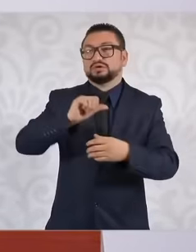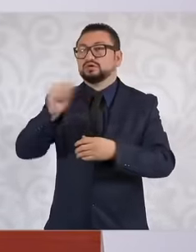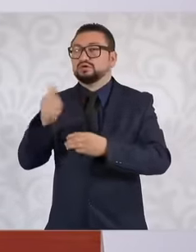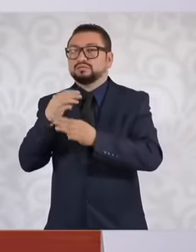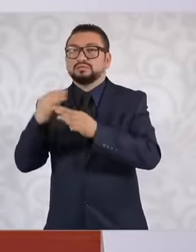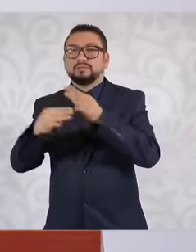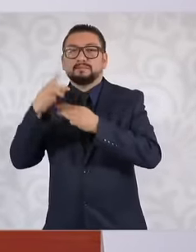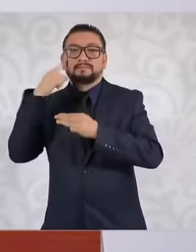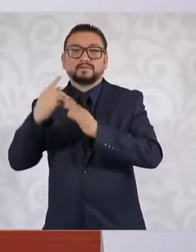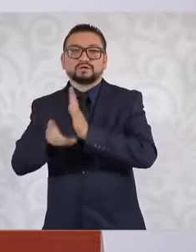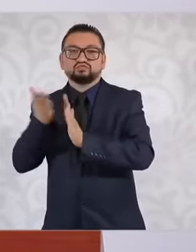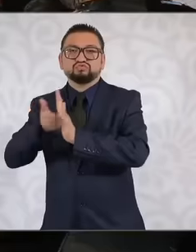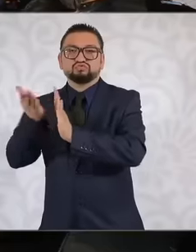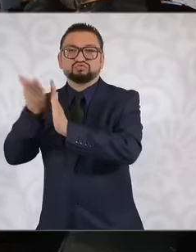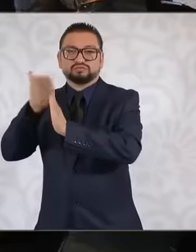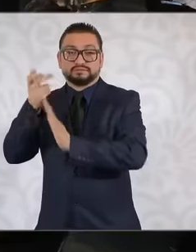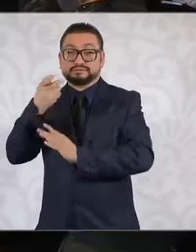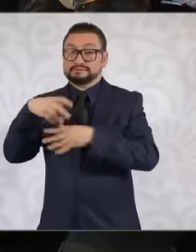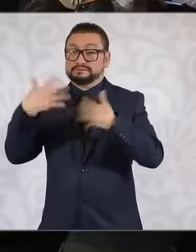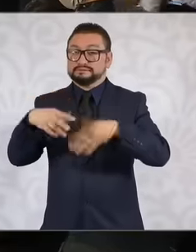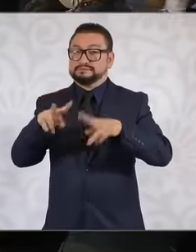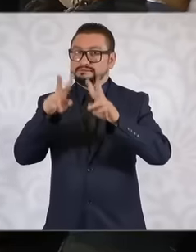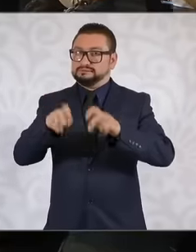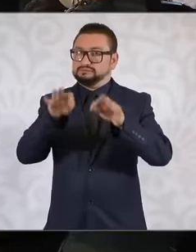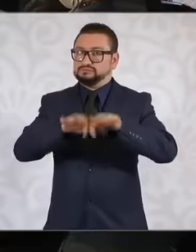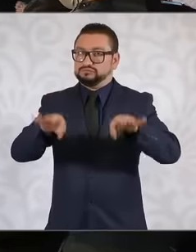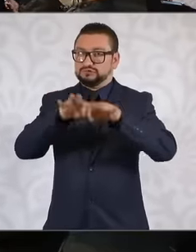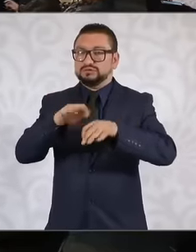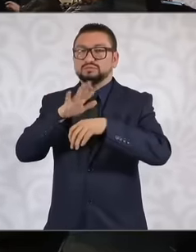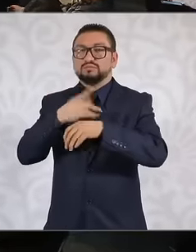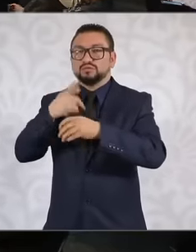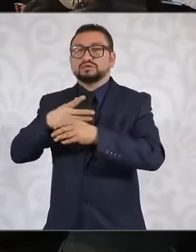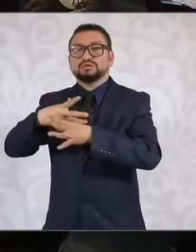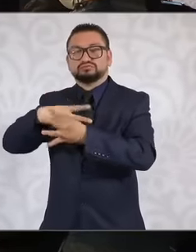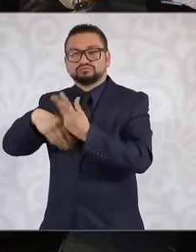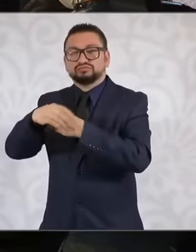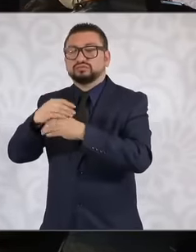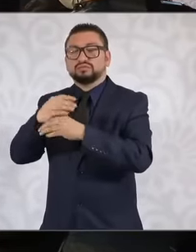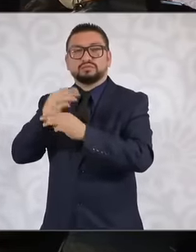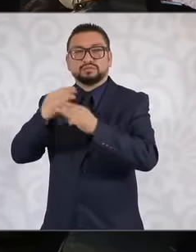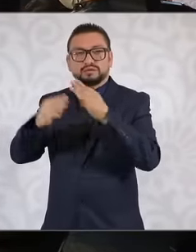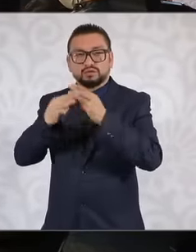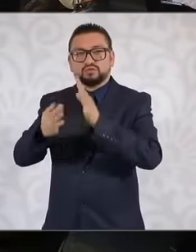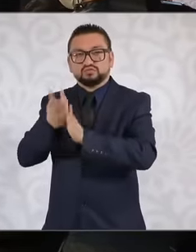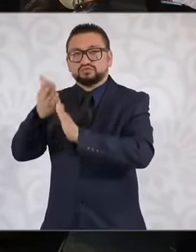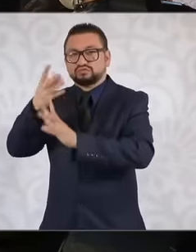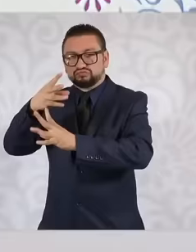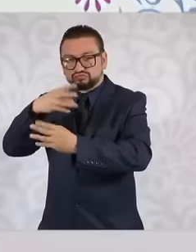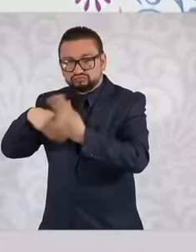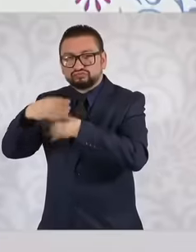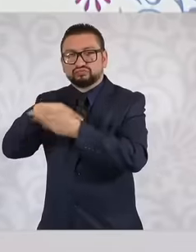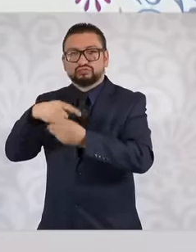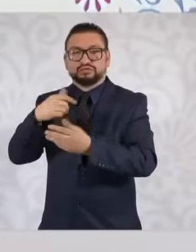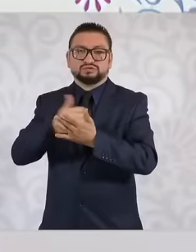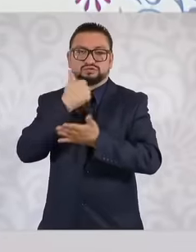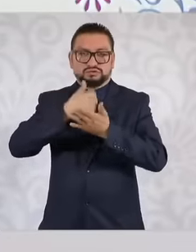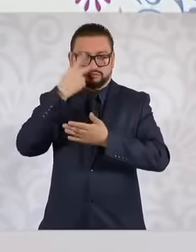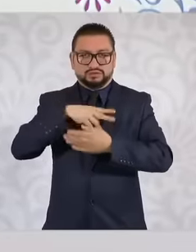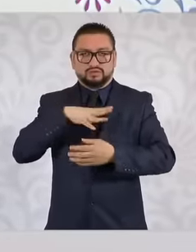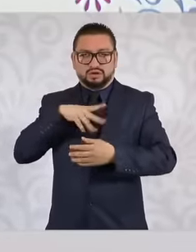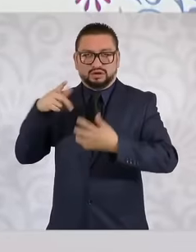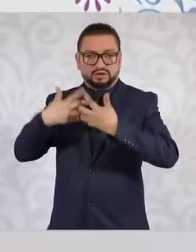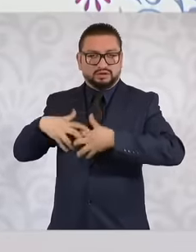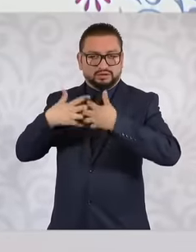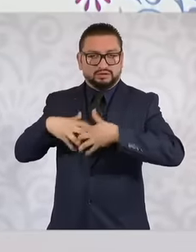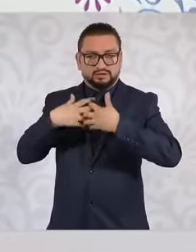construcción. Ese es un gran tema, los materiales de construcción que pueden ser reusados. Y aquí en la Ciudad de México hay una planta que